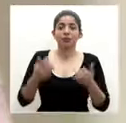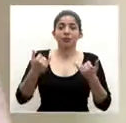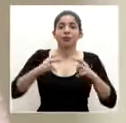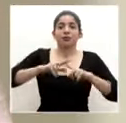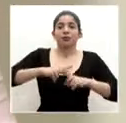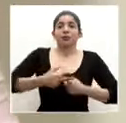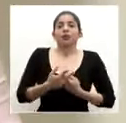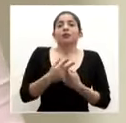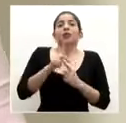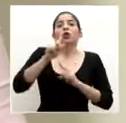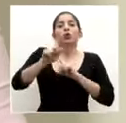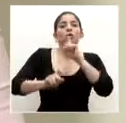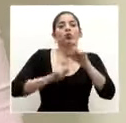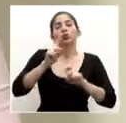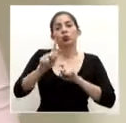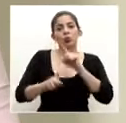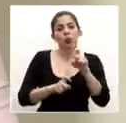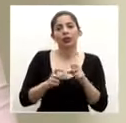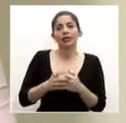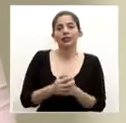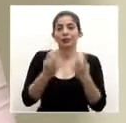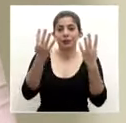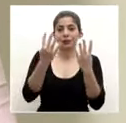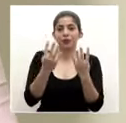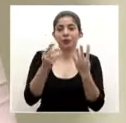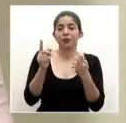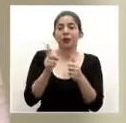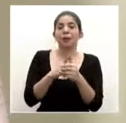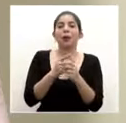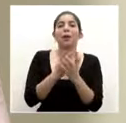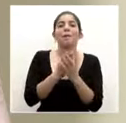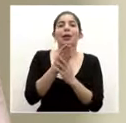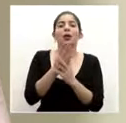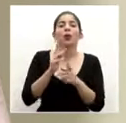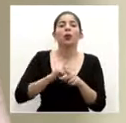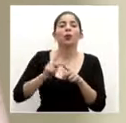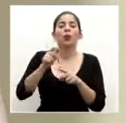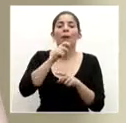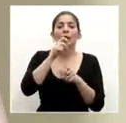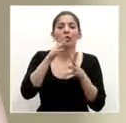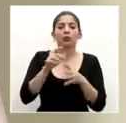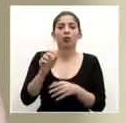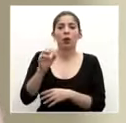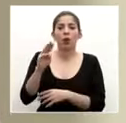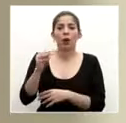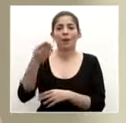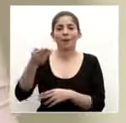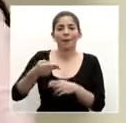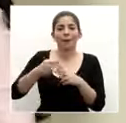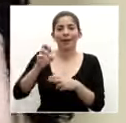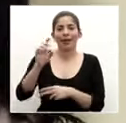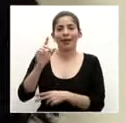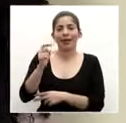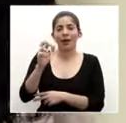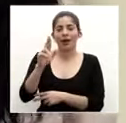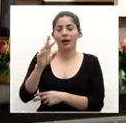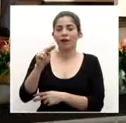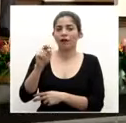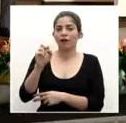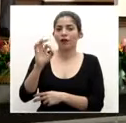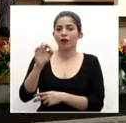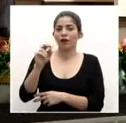Iniciamos el periodo de consultas presenciales con el medio puroperiodismo.com con el colega Edgar Fonseca.